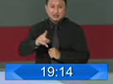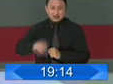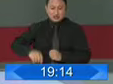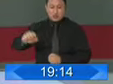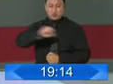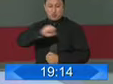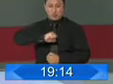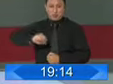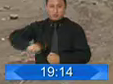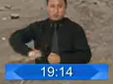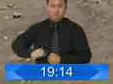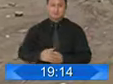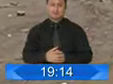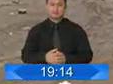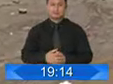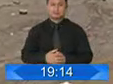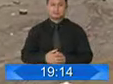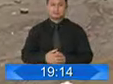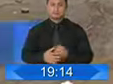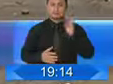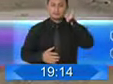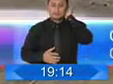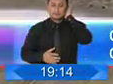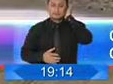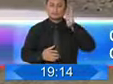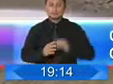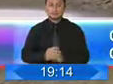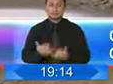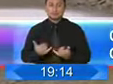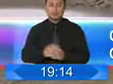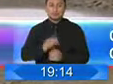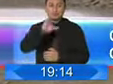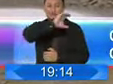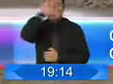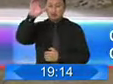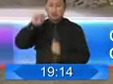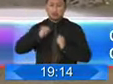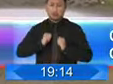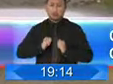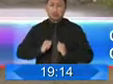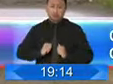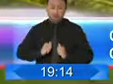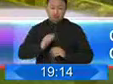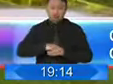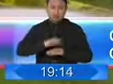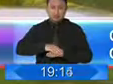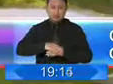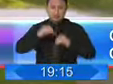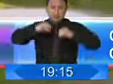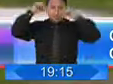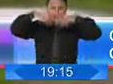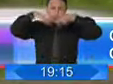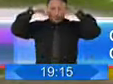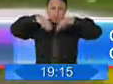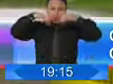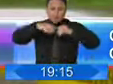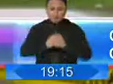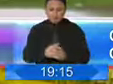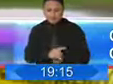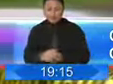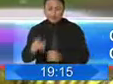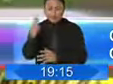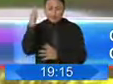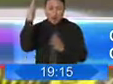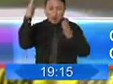cortopunzante. Como que el cielo también estaba triste, llovía y cobijado por la sombra de los árboles en medio de la ladera de una quebrada. En